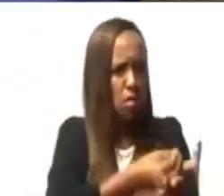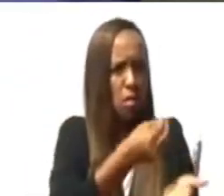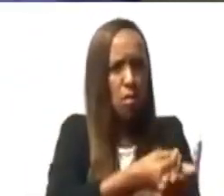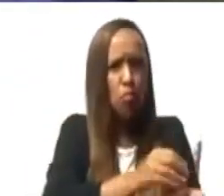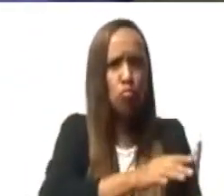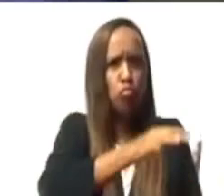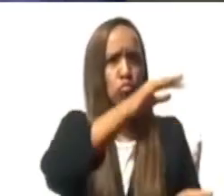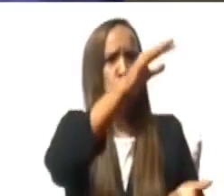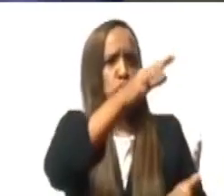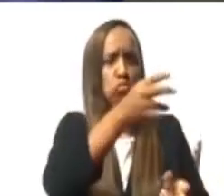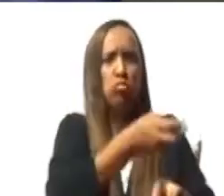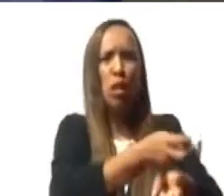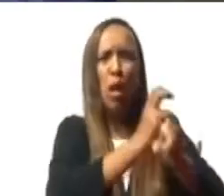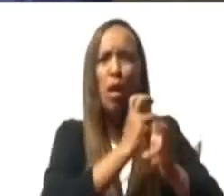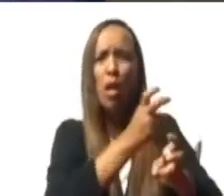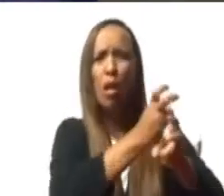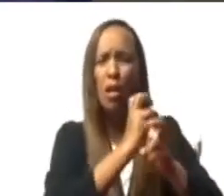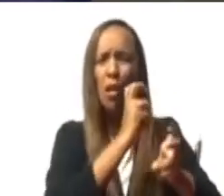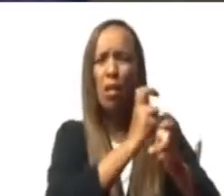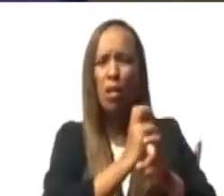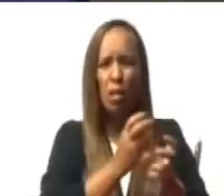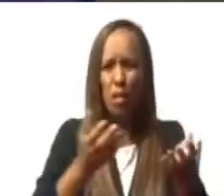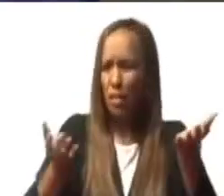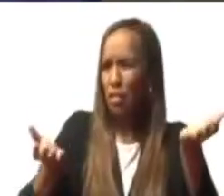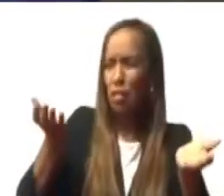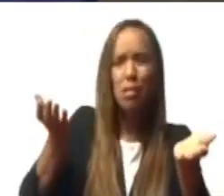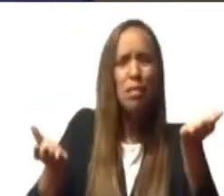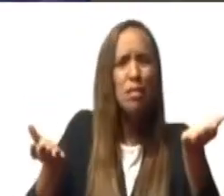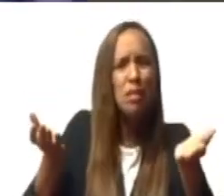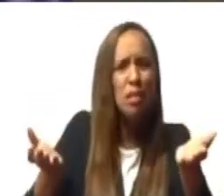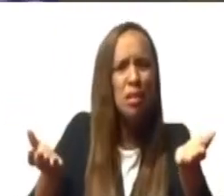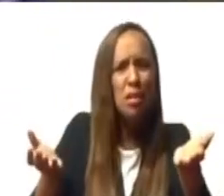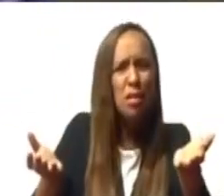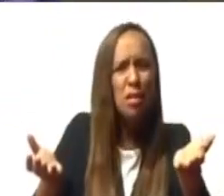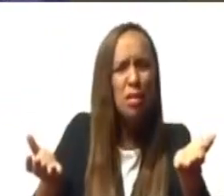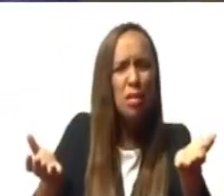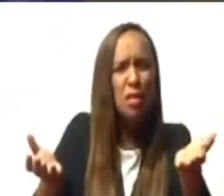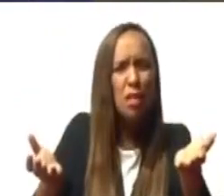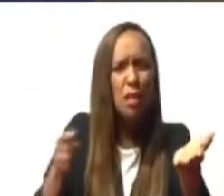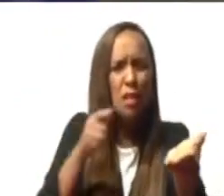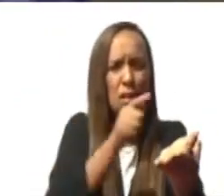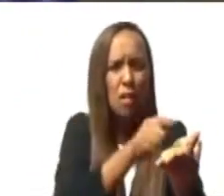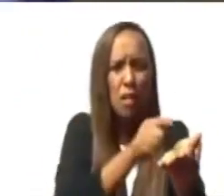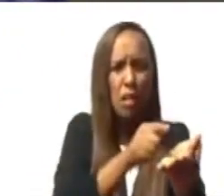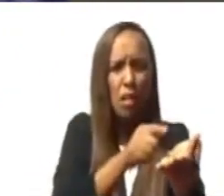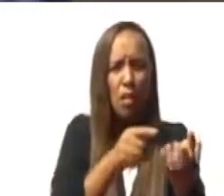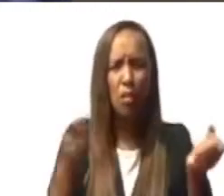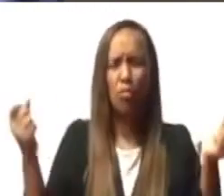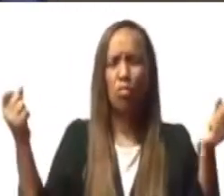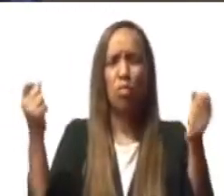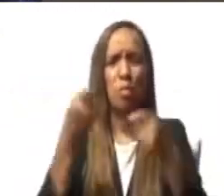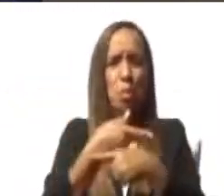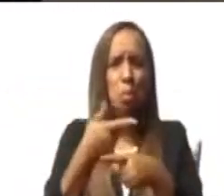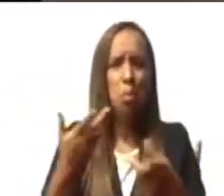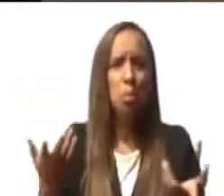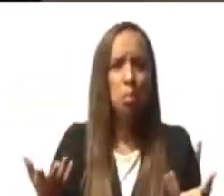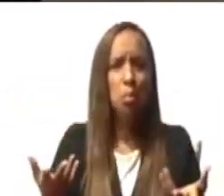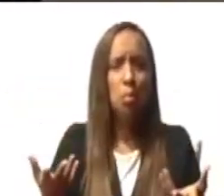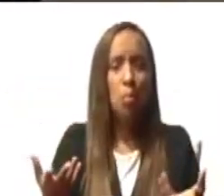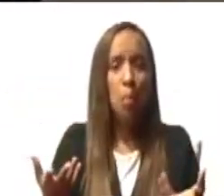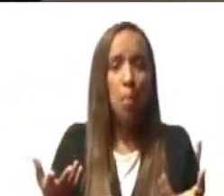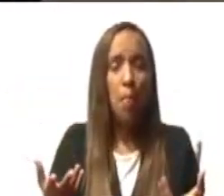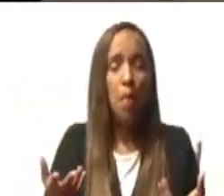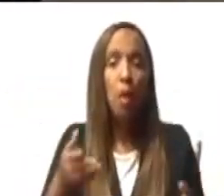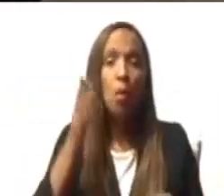llevar? Y es una contradicción, repito, porque si por un lado el señor presidente ha dicho que los chelitos le